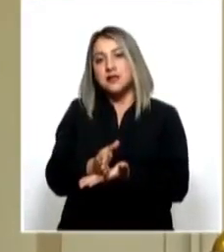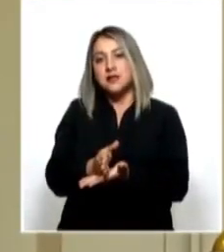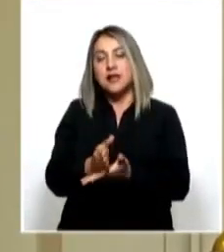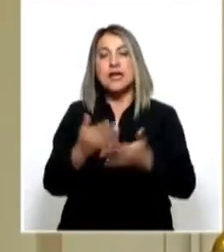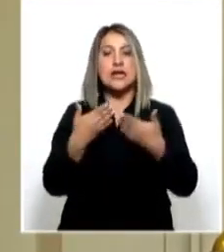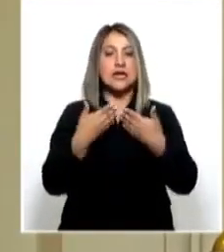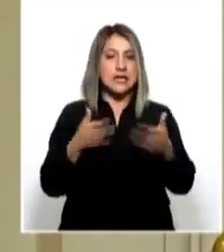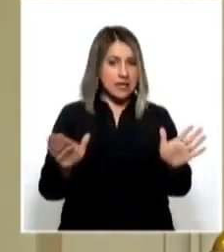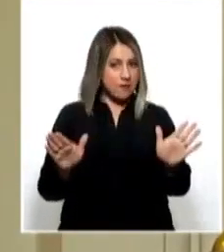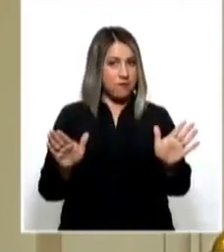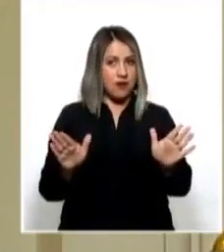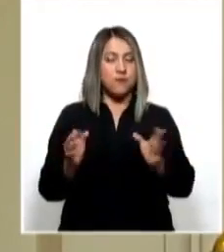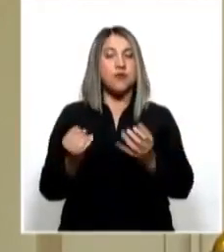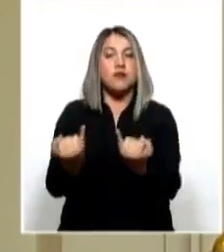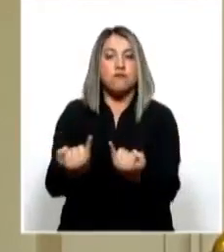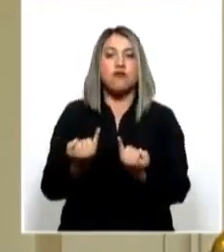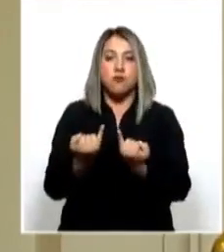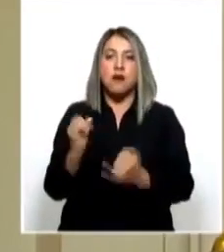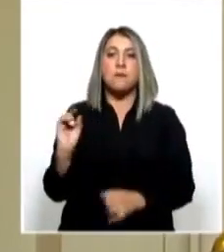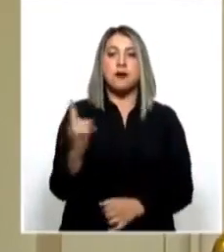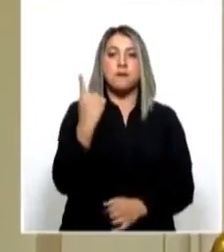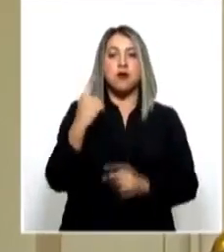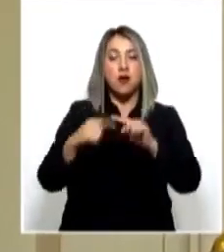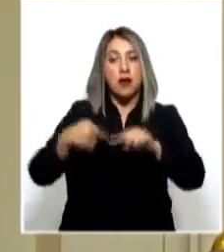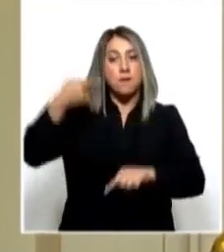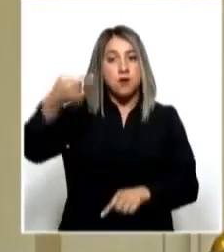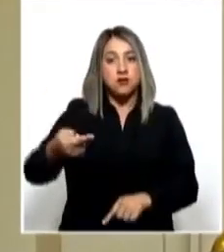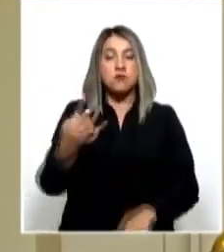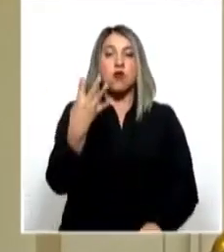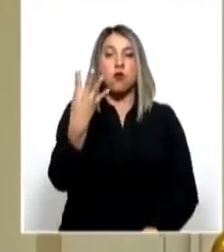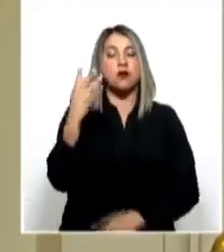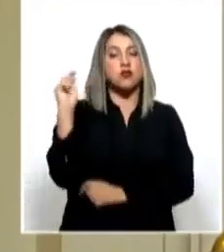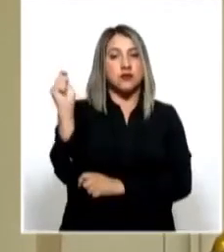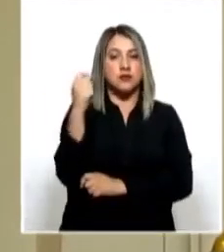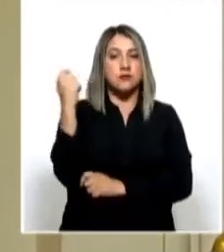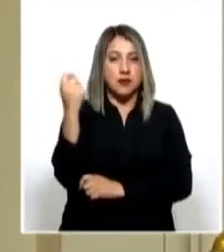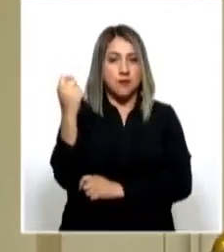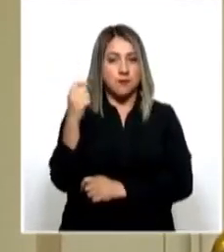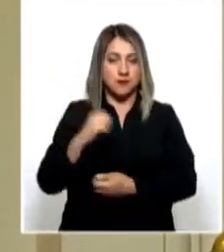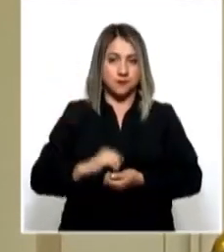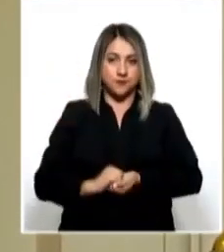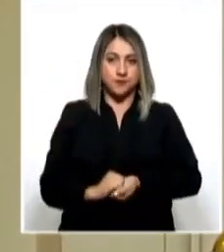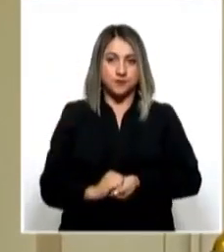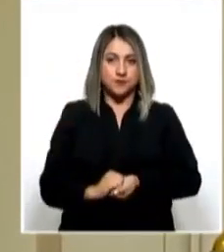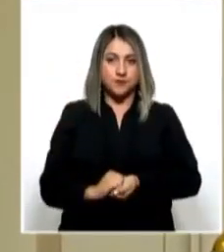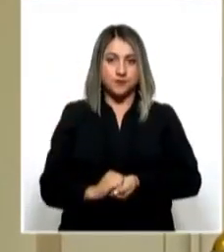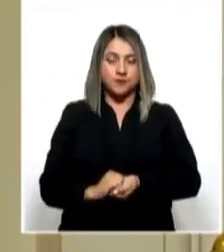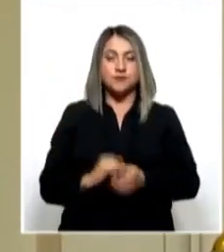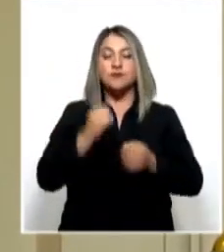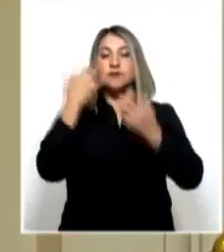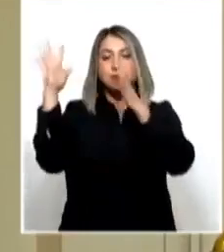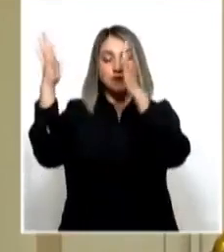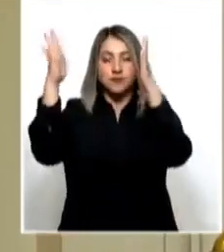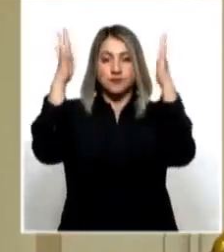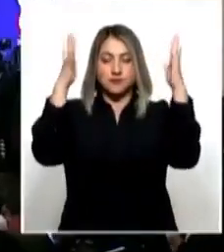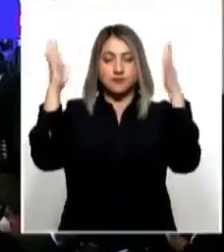libre y plenamente informada el próximo 4 de septiembre. Para su cumplimiento,